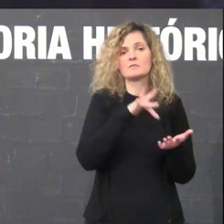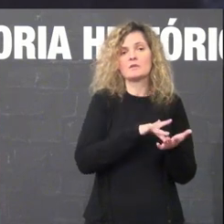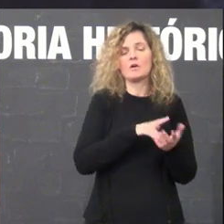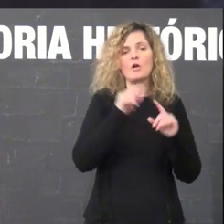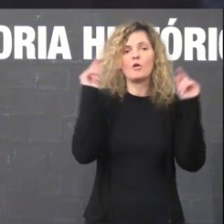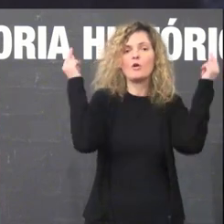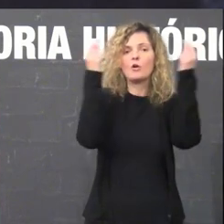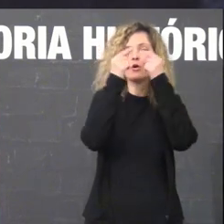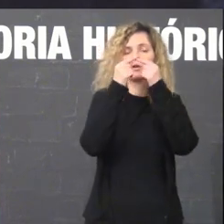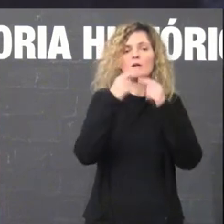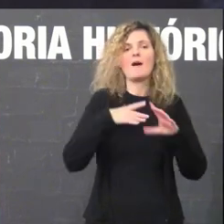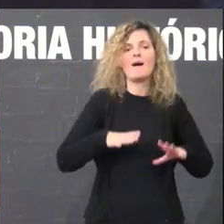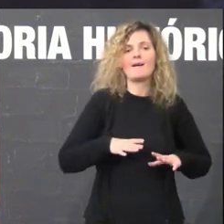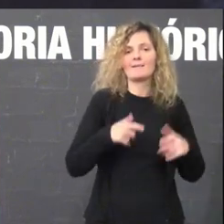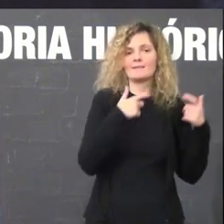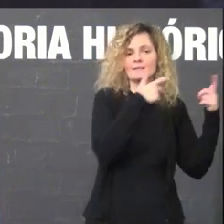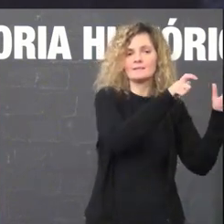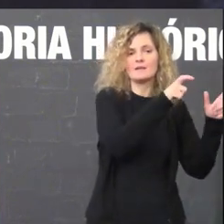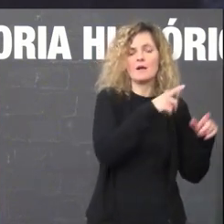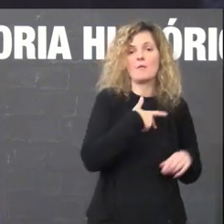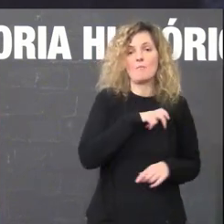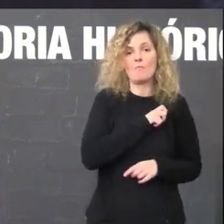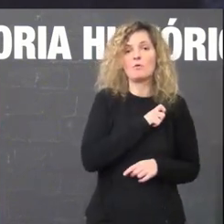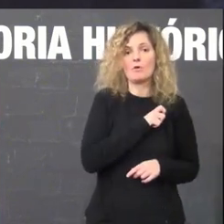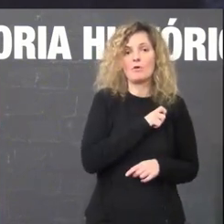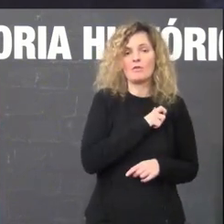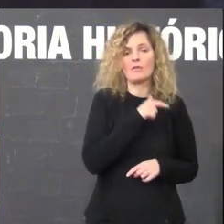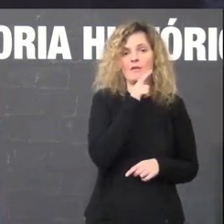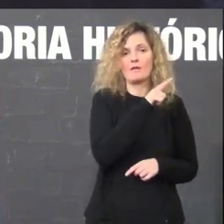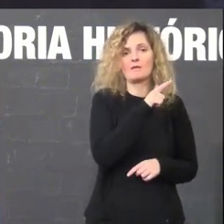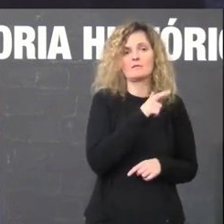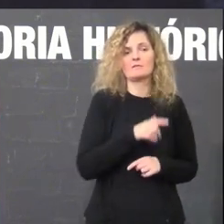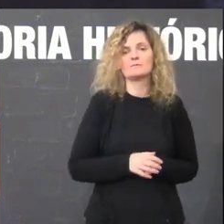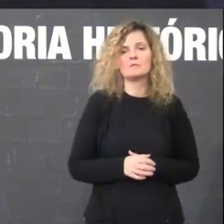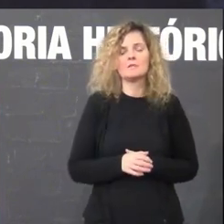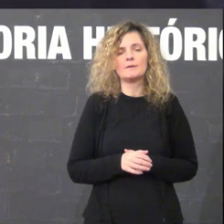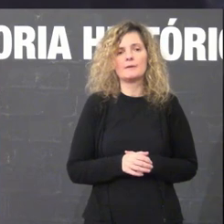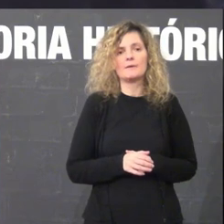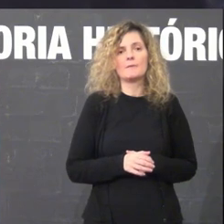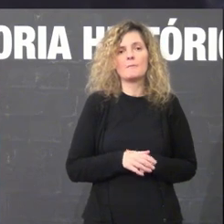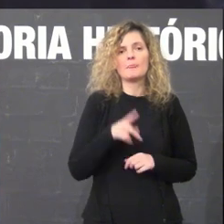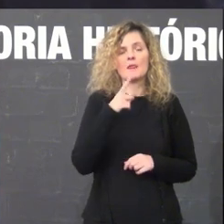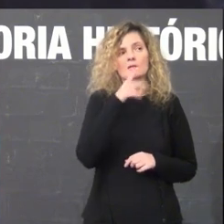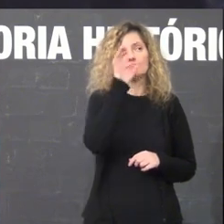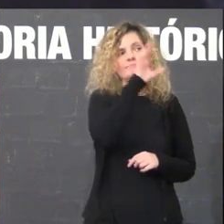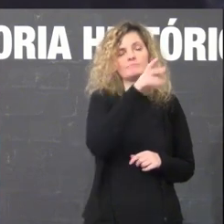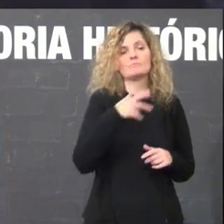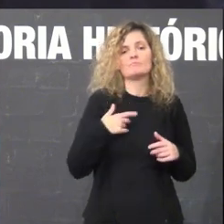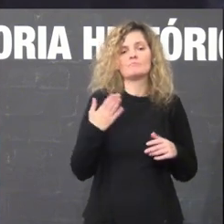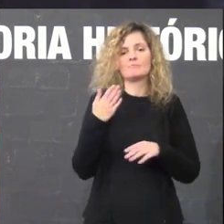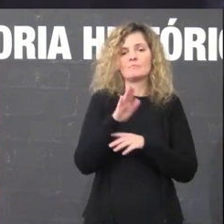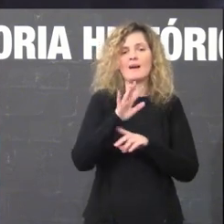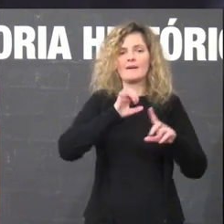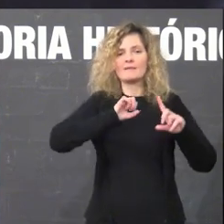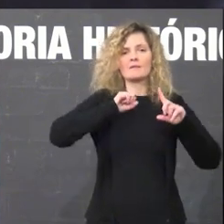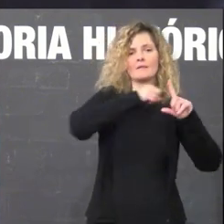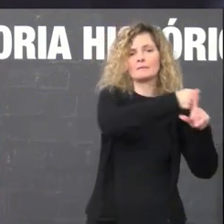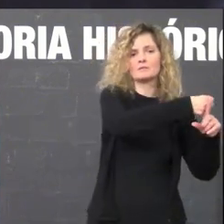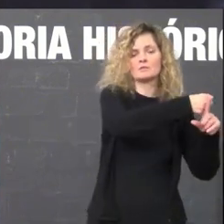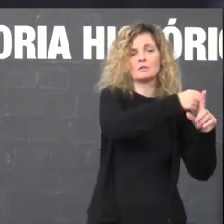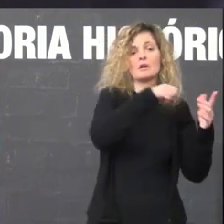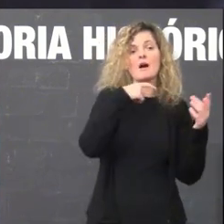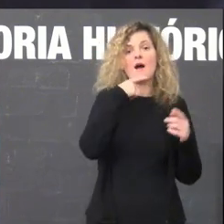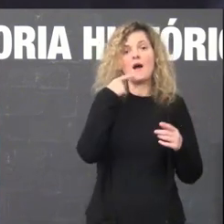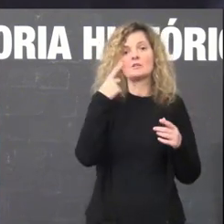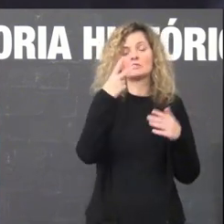en Córdoba en Córdoba Argentina la policía digamos la ese aparato de represión que luego ya en el